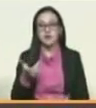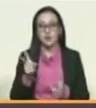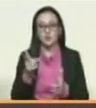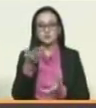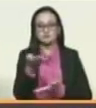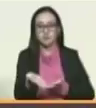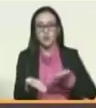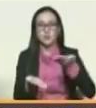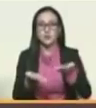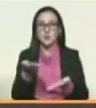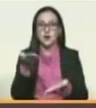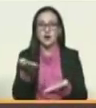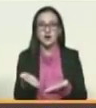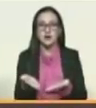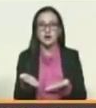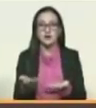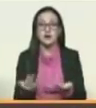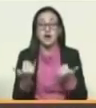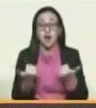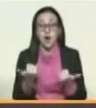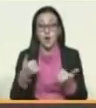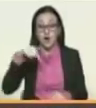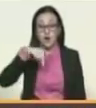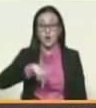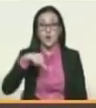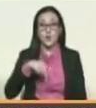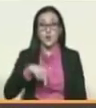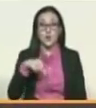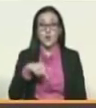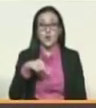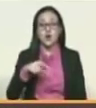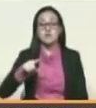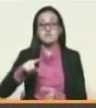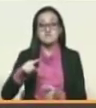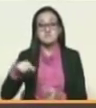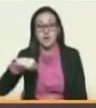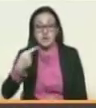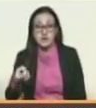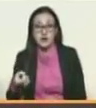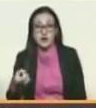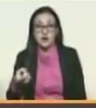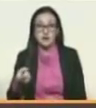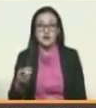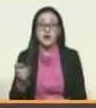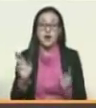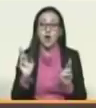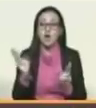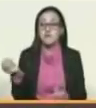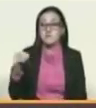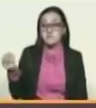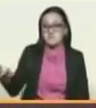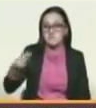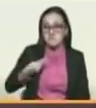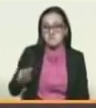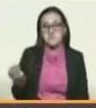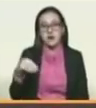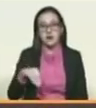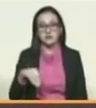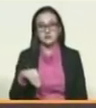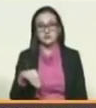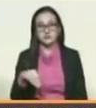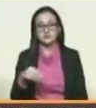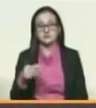para postular, y estamos esperando que en el día de hoy y mañana puedan, las que faltan, puedan traer